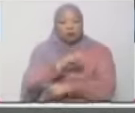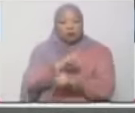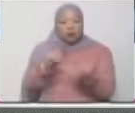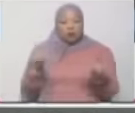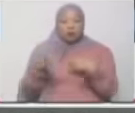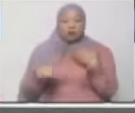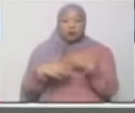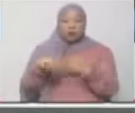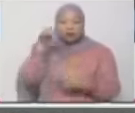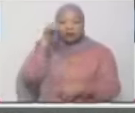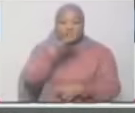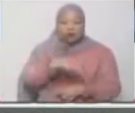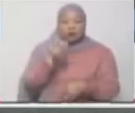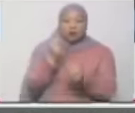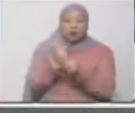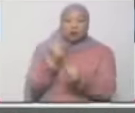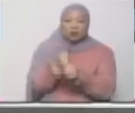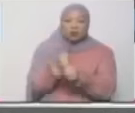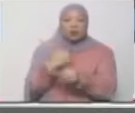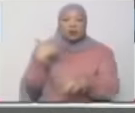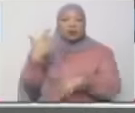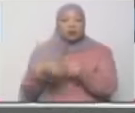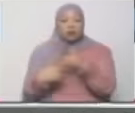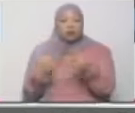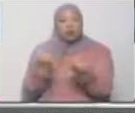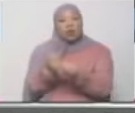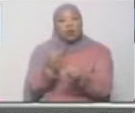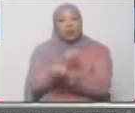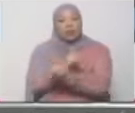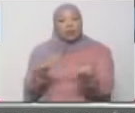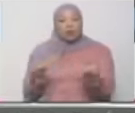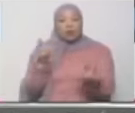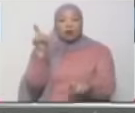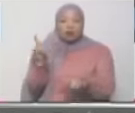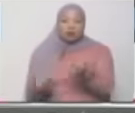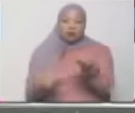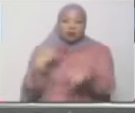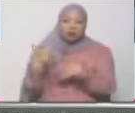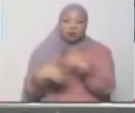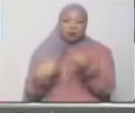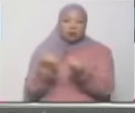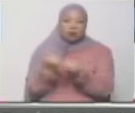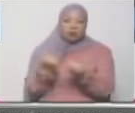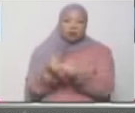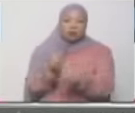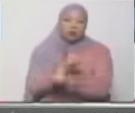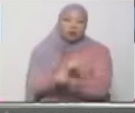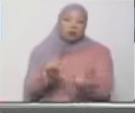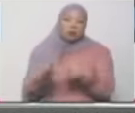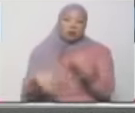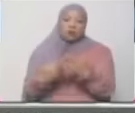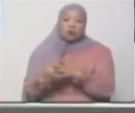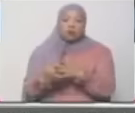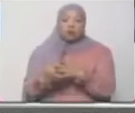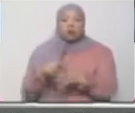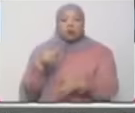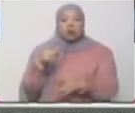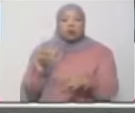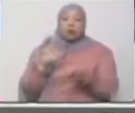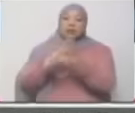pueblo, de democracia de élites, de democracia burguesa, lo que llamaron la democracia liberal. Eso se